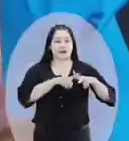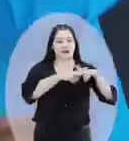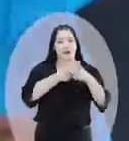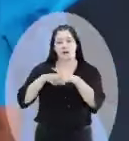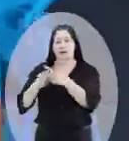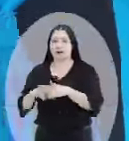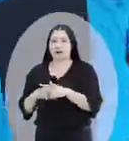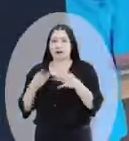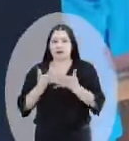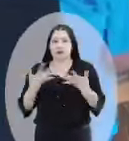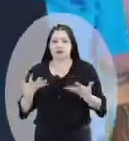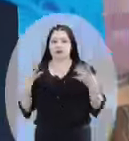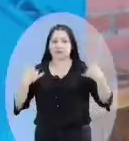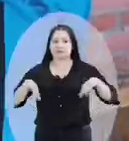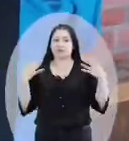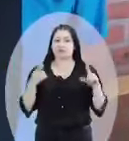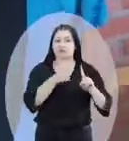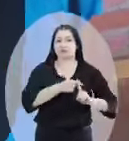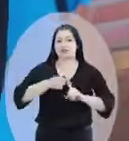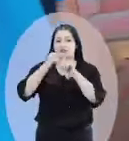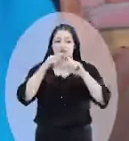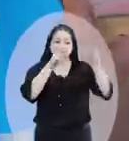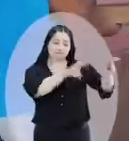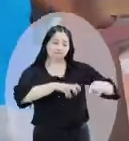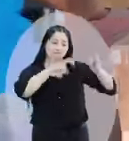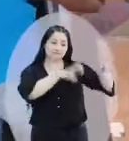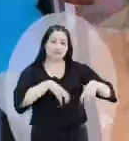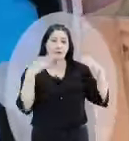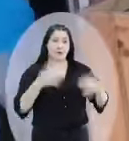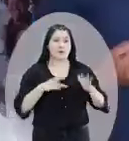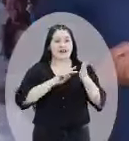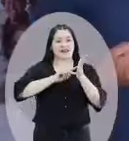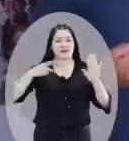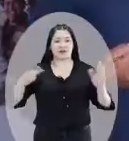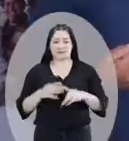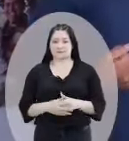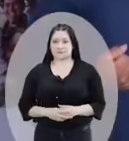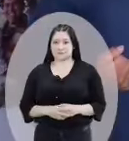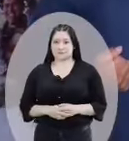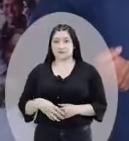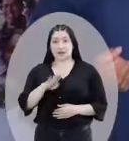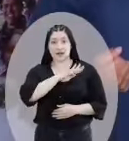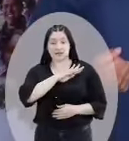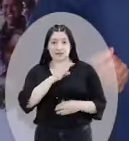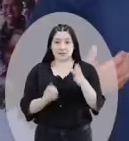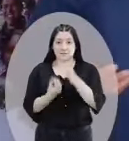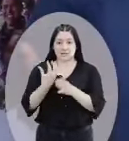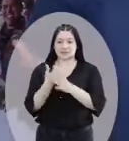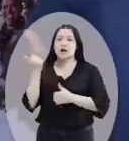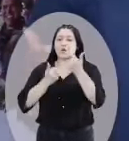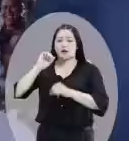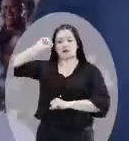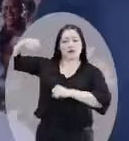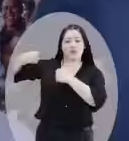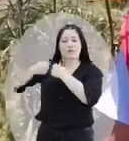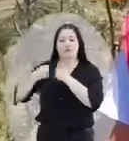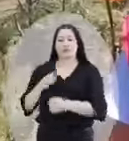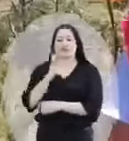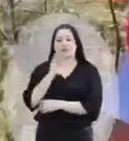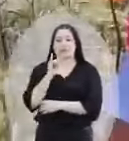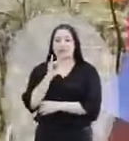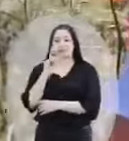herramientas y equipos especializados para labores de agricultura. La Alcaldía de Pasto es un socio del proyecto PDT